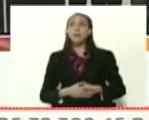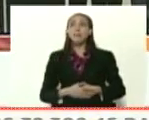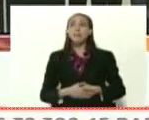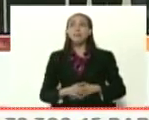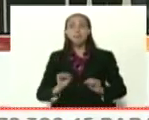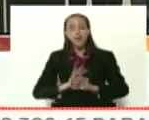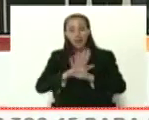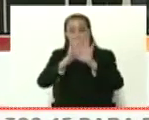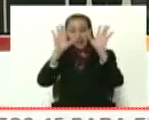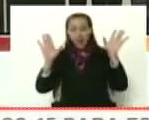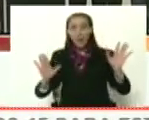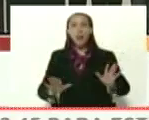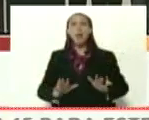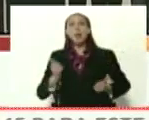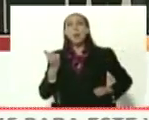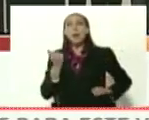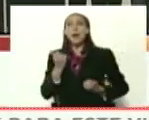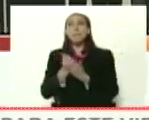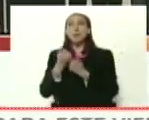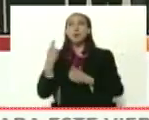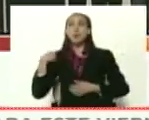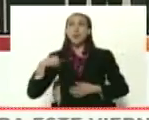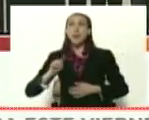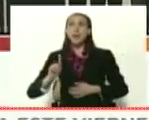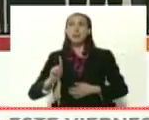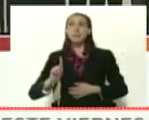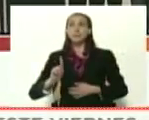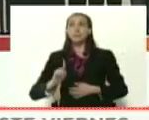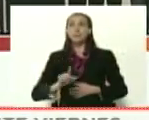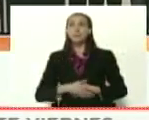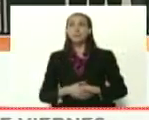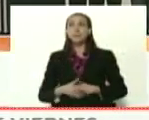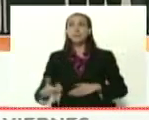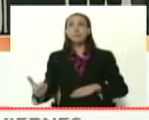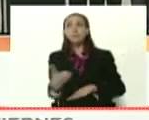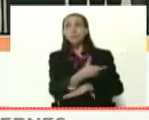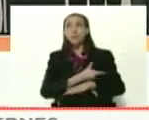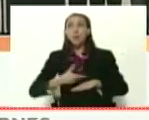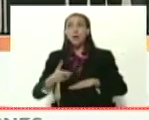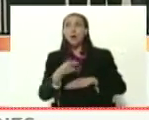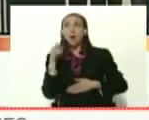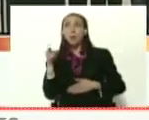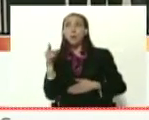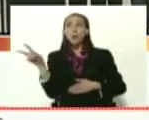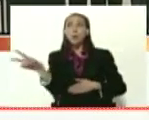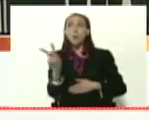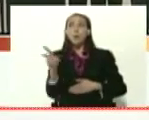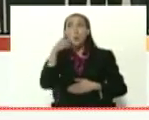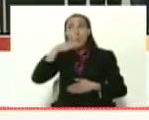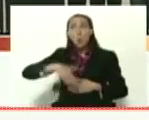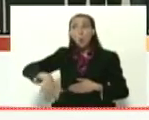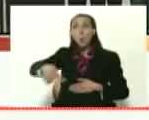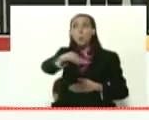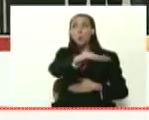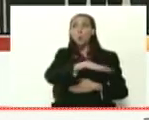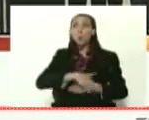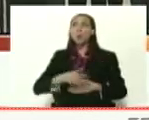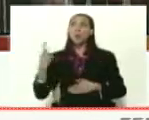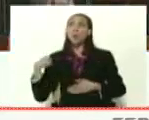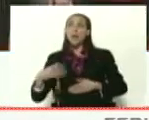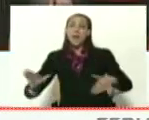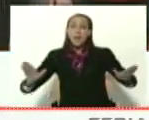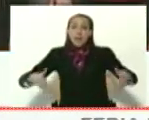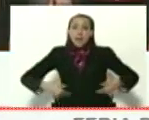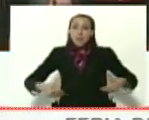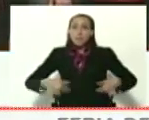clara apoyo al gobierno y pueblo venezolanos por los tantos